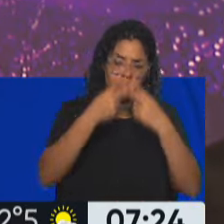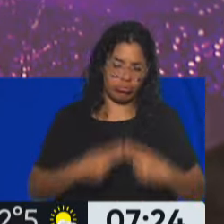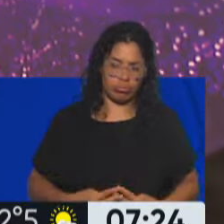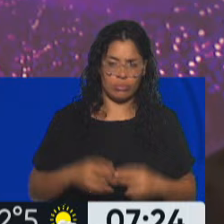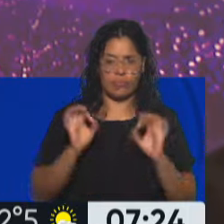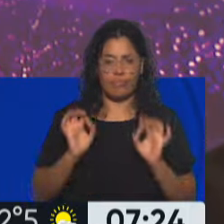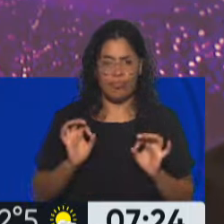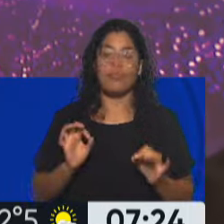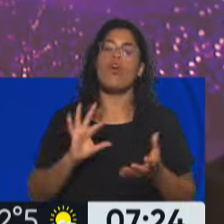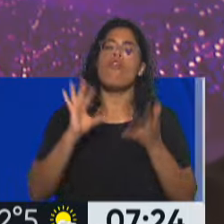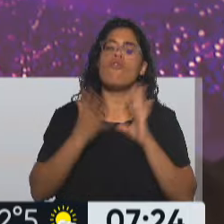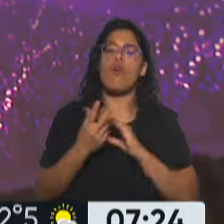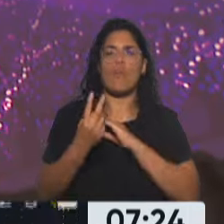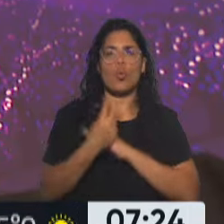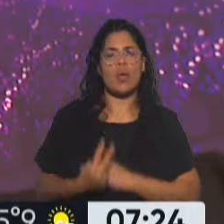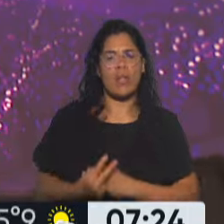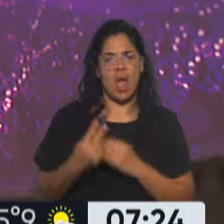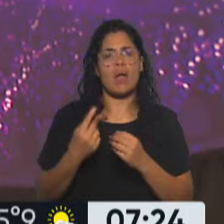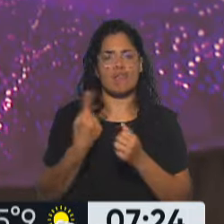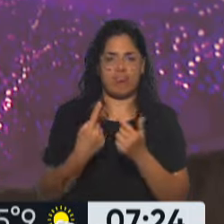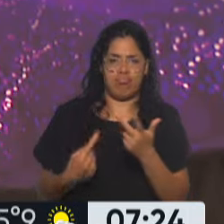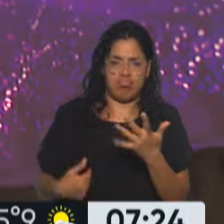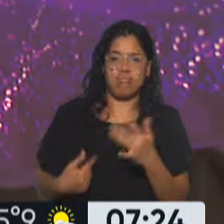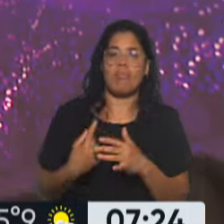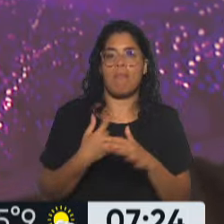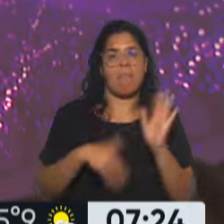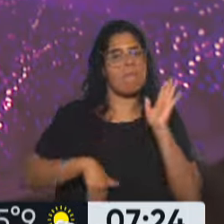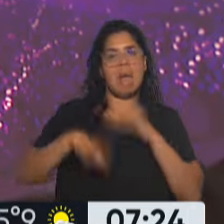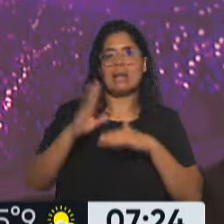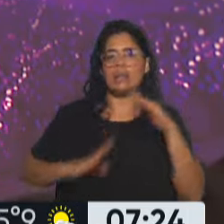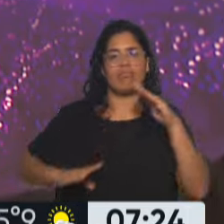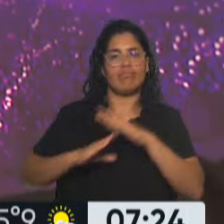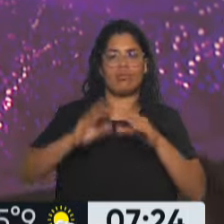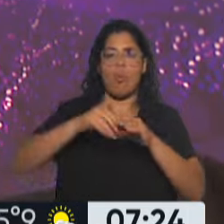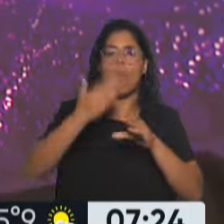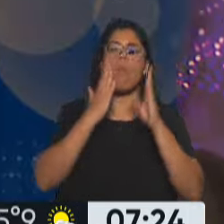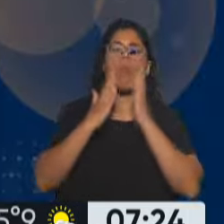los protectores solares quizás es lo más recomendado, pero acordarnos que hay otras cosas, ¿no?